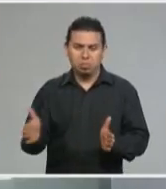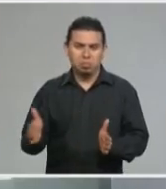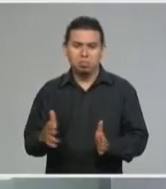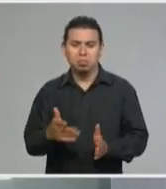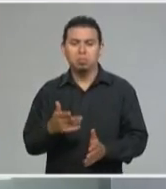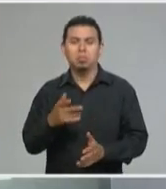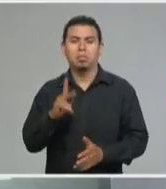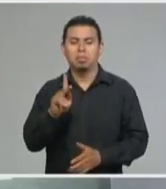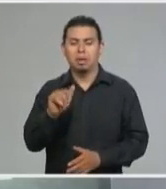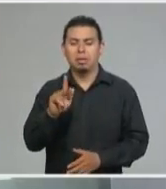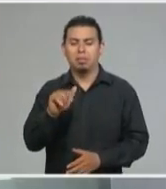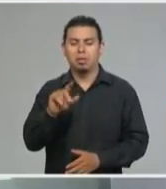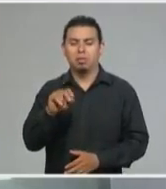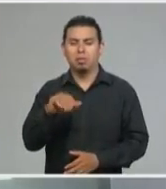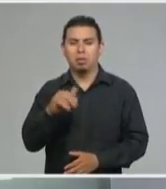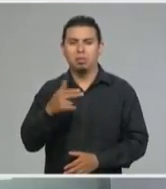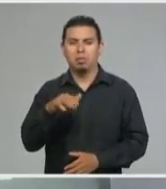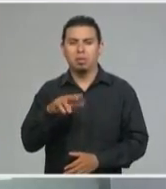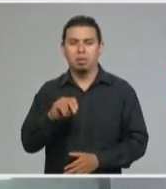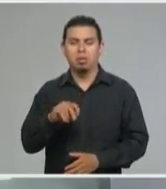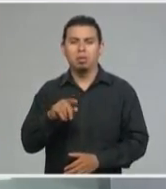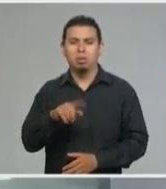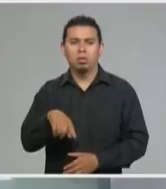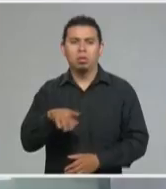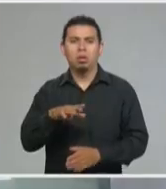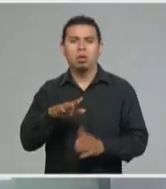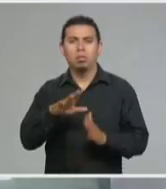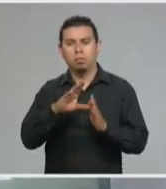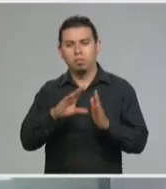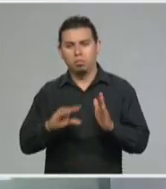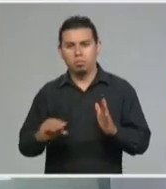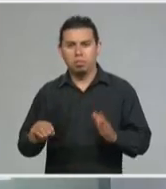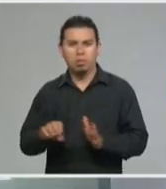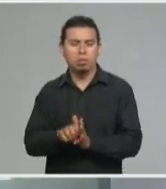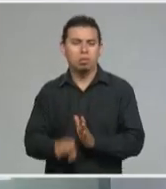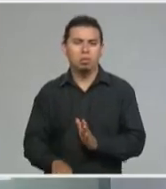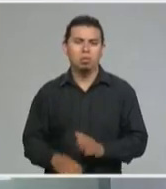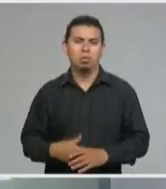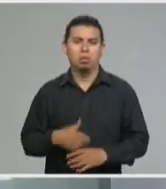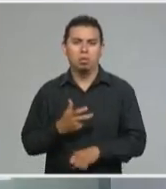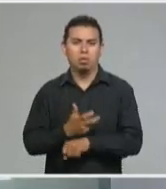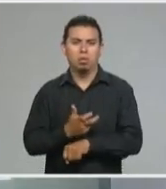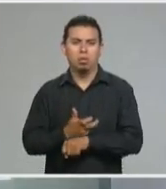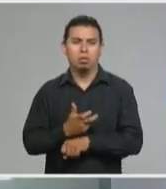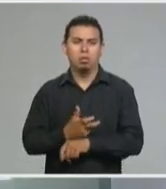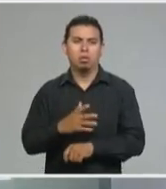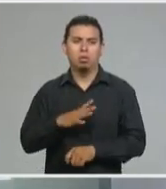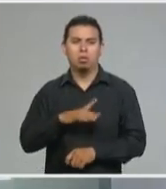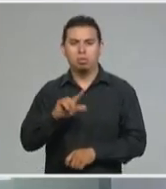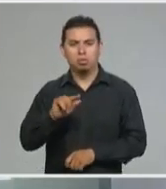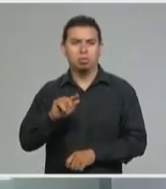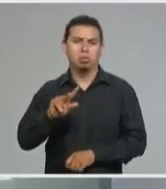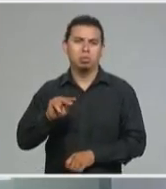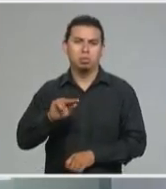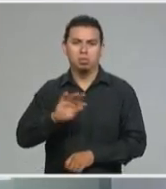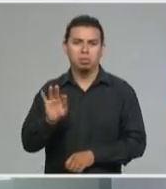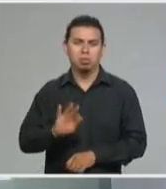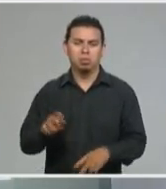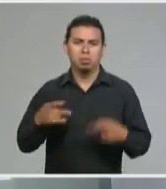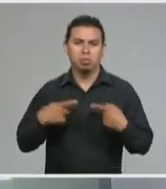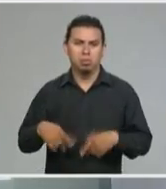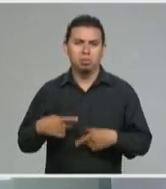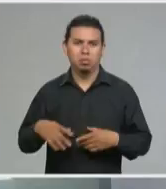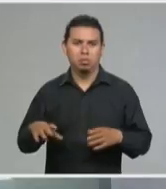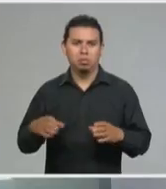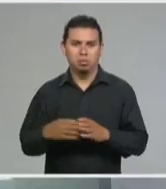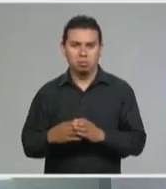del papiloma humano, la frecuencia en edad ha ido disminuyendo. Por ejemplo, en Estados Unidos sabemos que el 70-80% de los pacientes se infecta